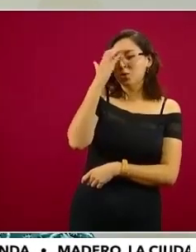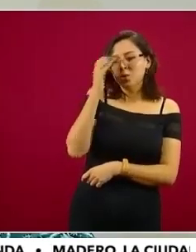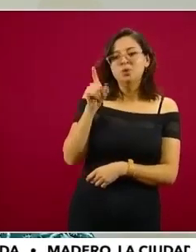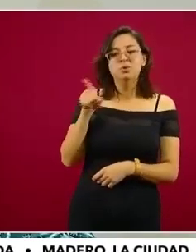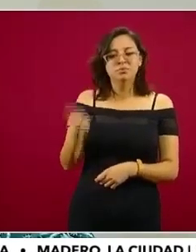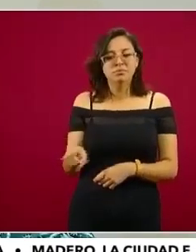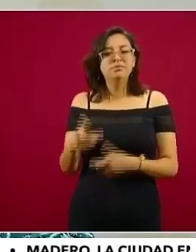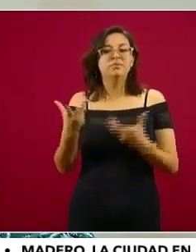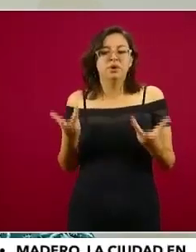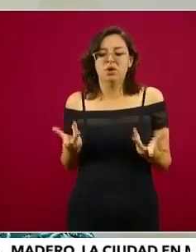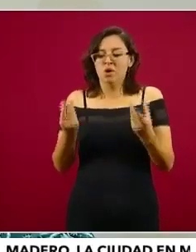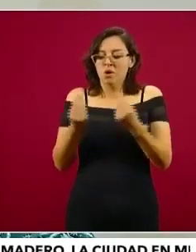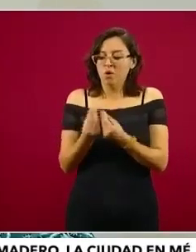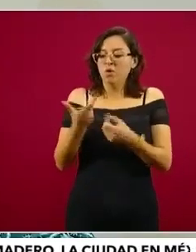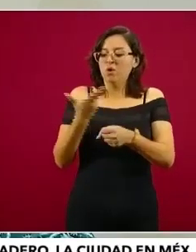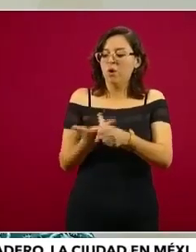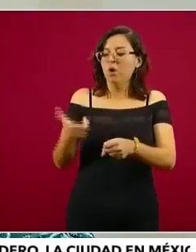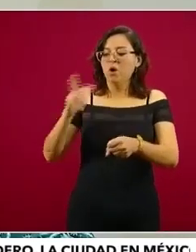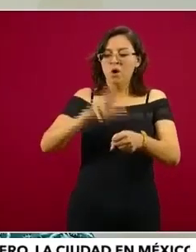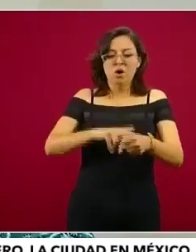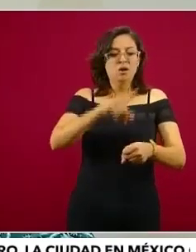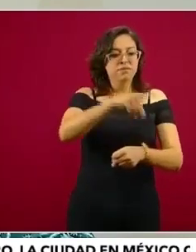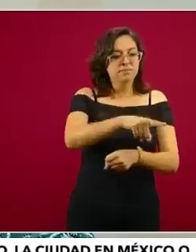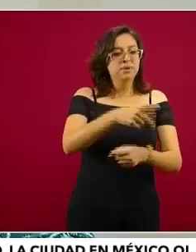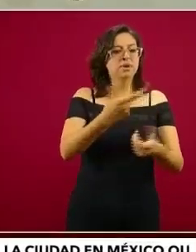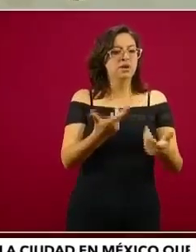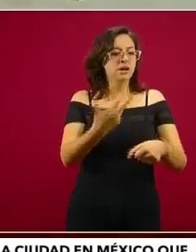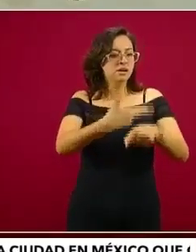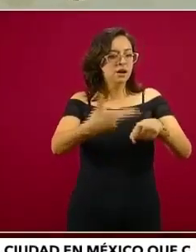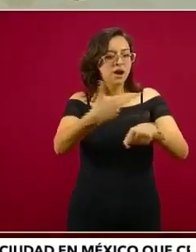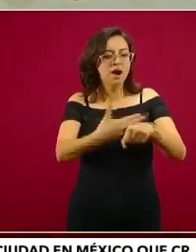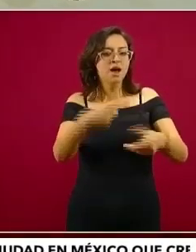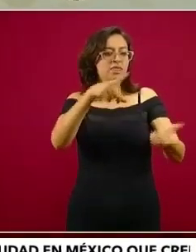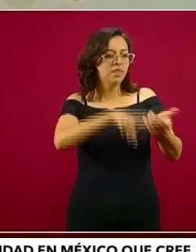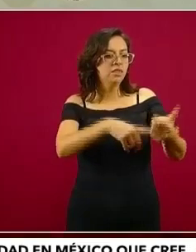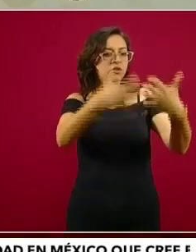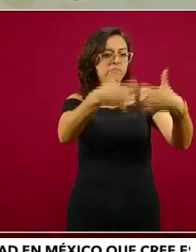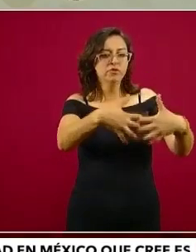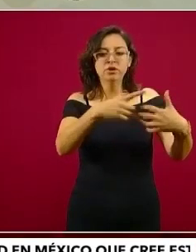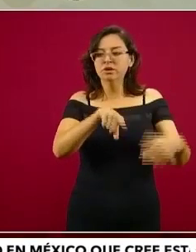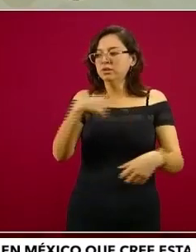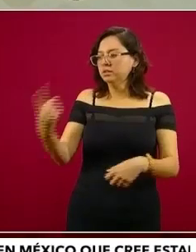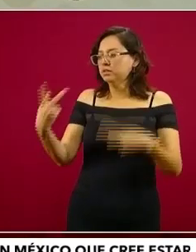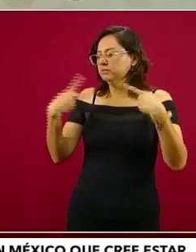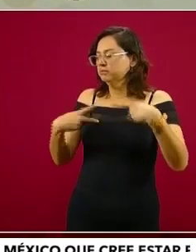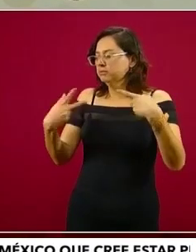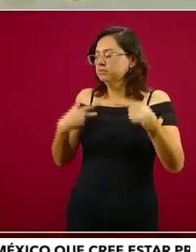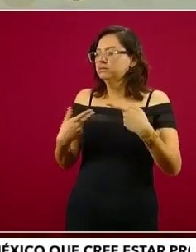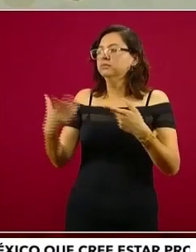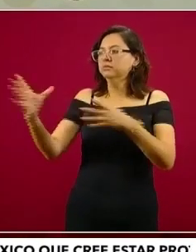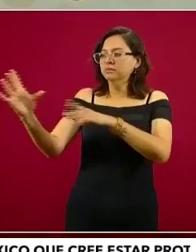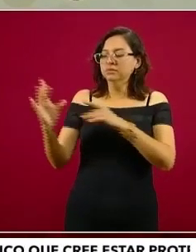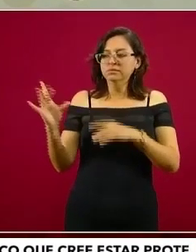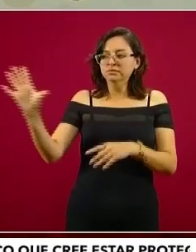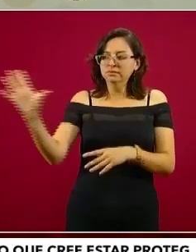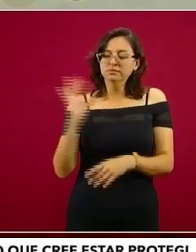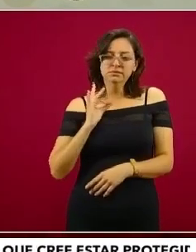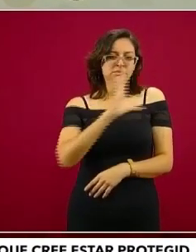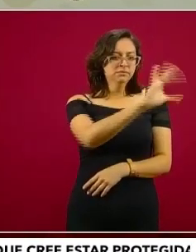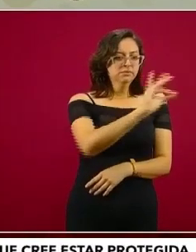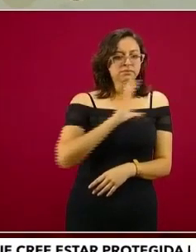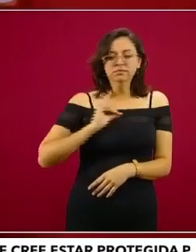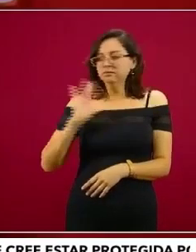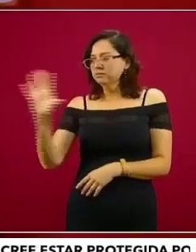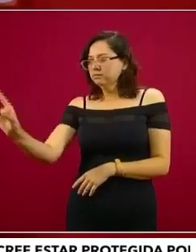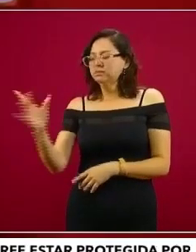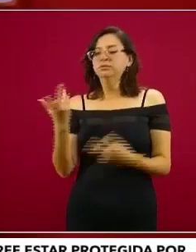parte operativa del hospital y el usuario o el derechohabiente. Mucha gente nos tiene identificados